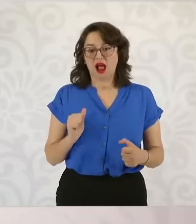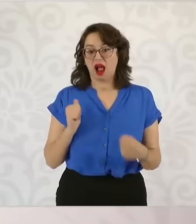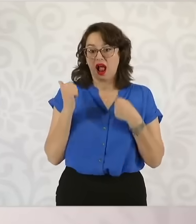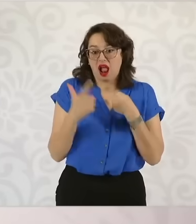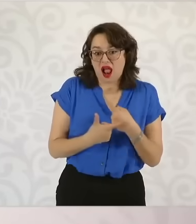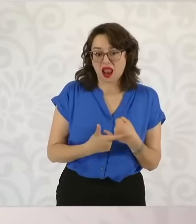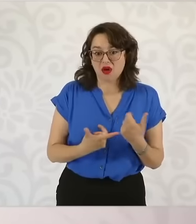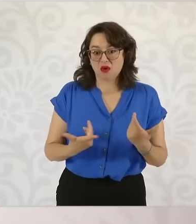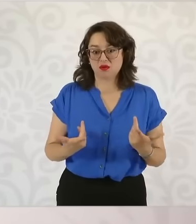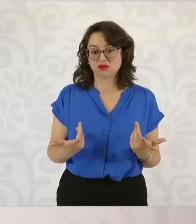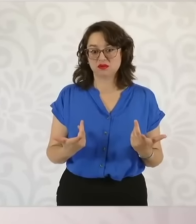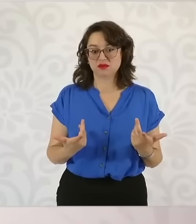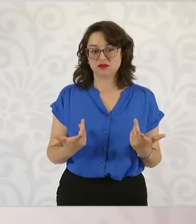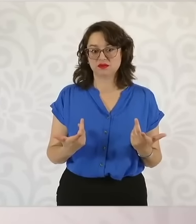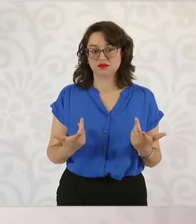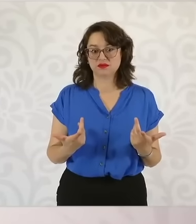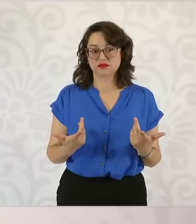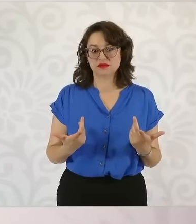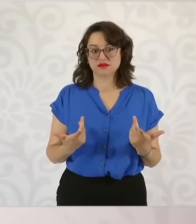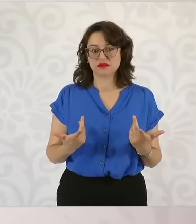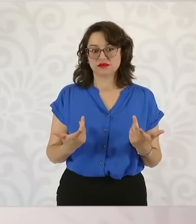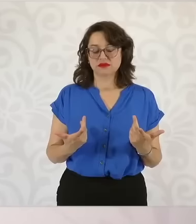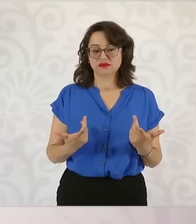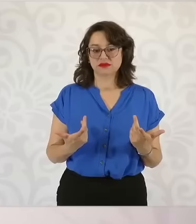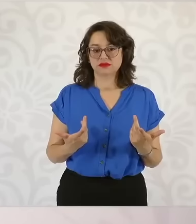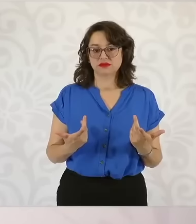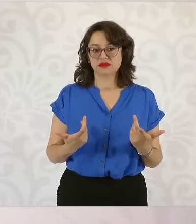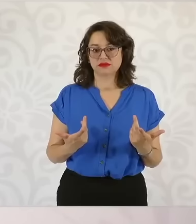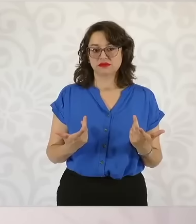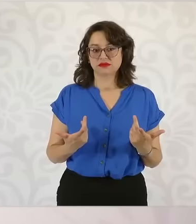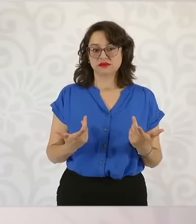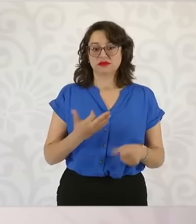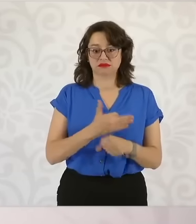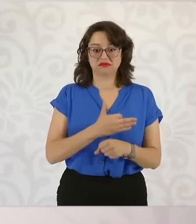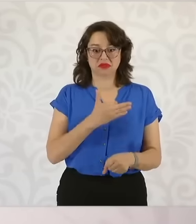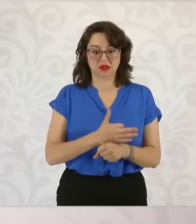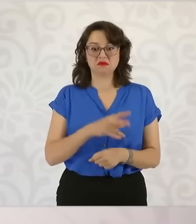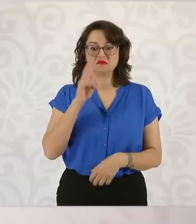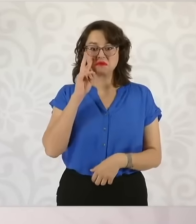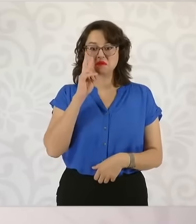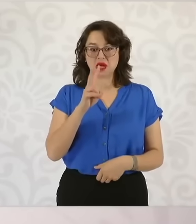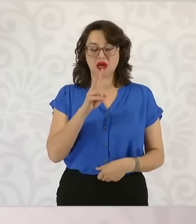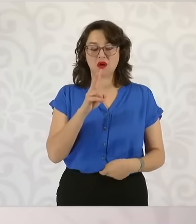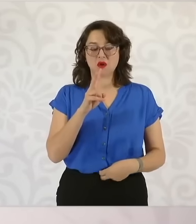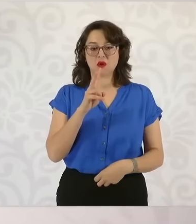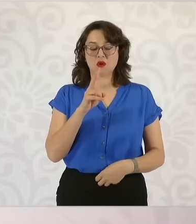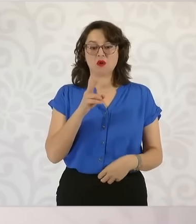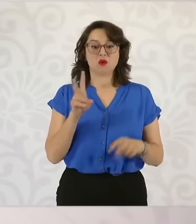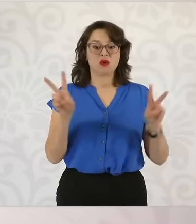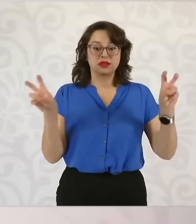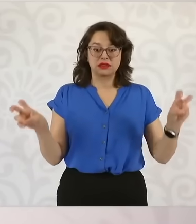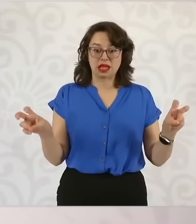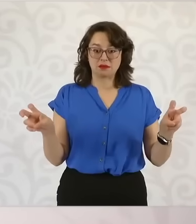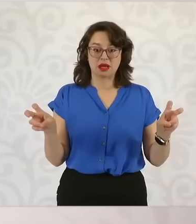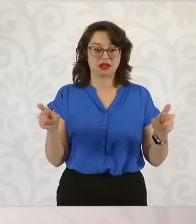muy concreto. Aquí hay también en este asunto, estamos viendo, no solamente la